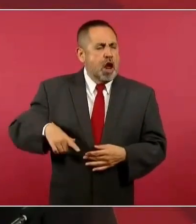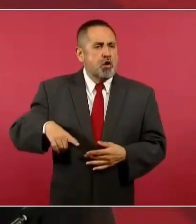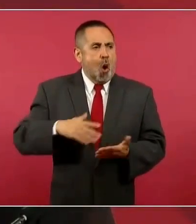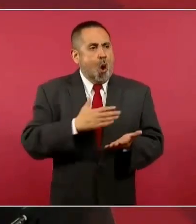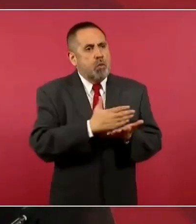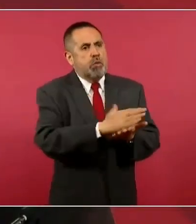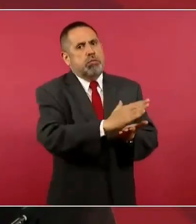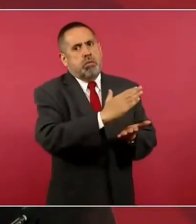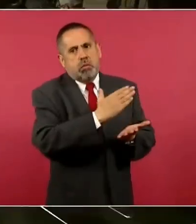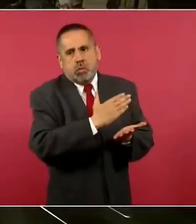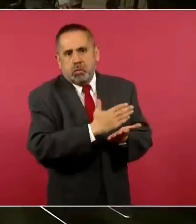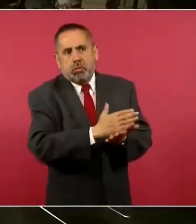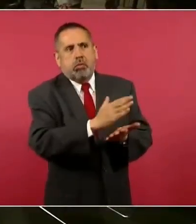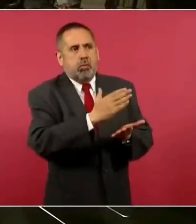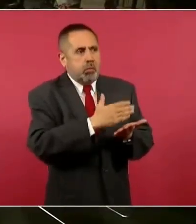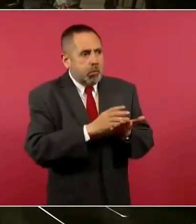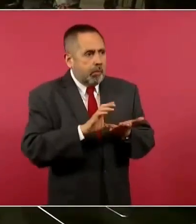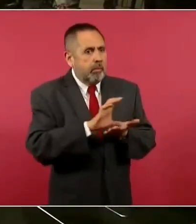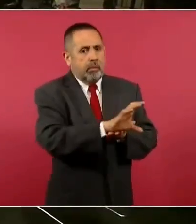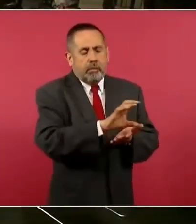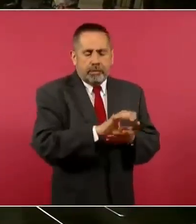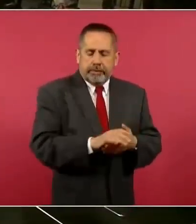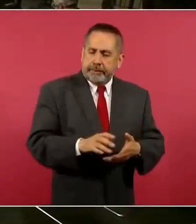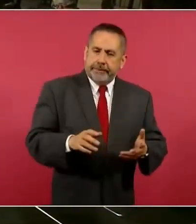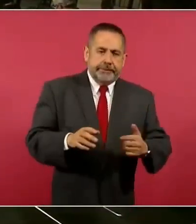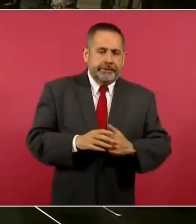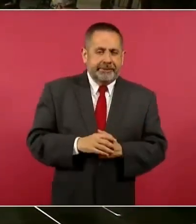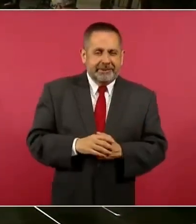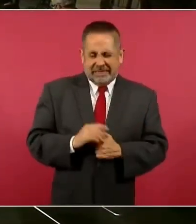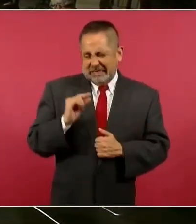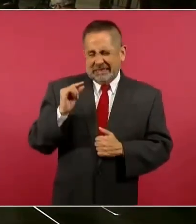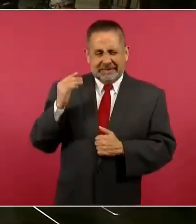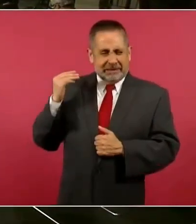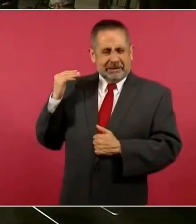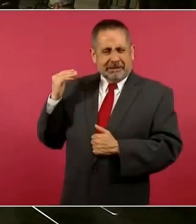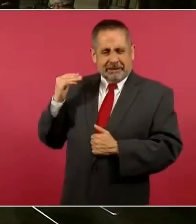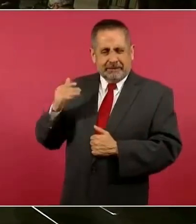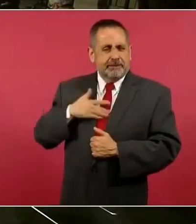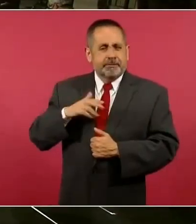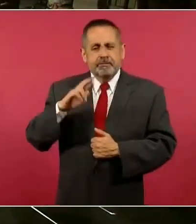También hace unos días recordaba yo